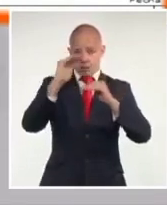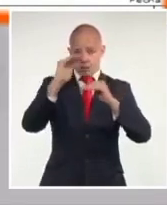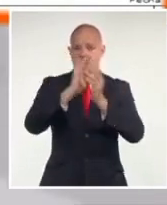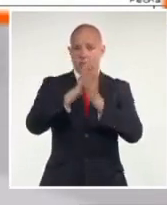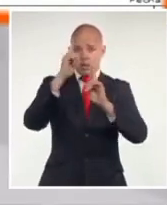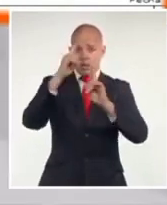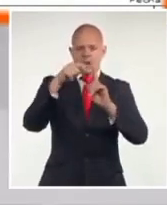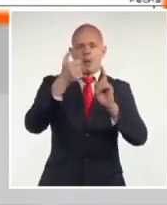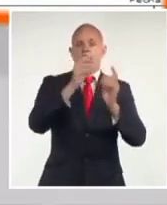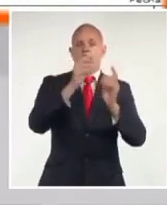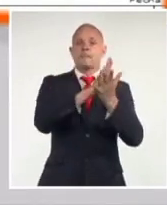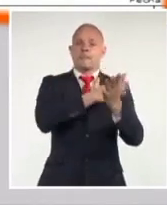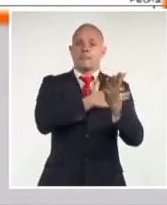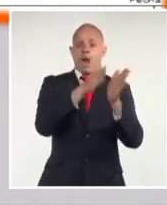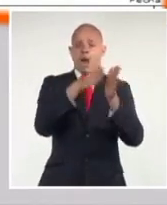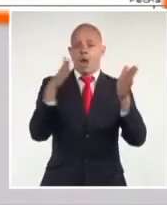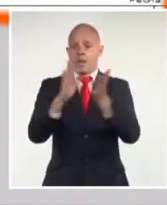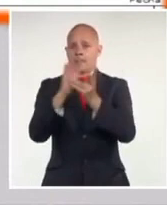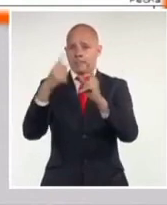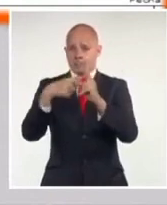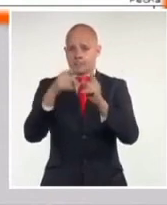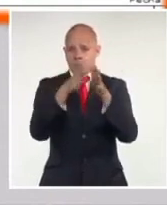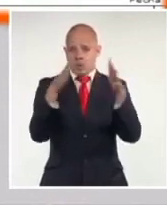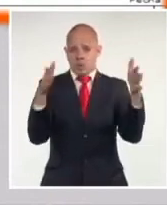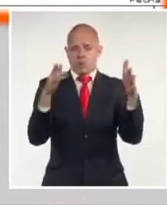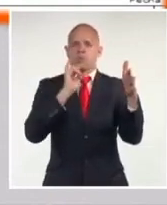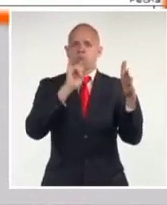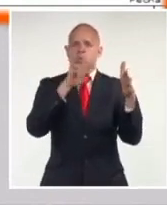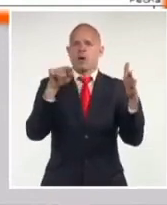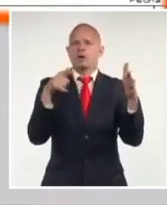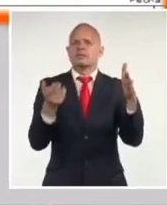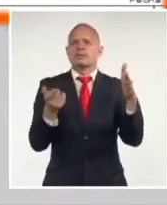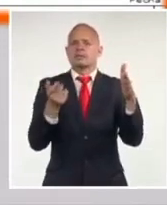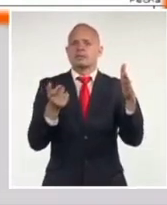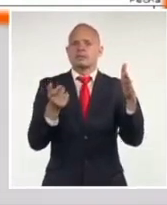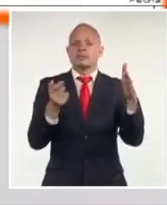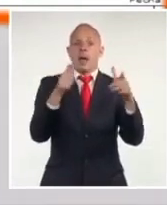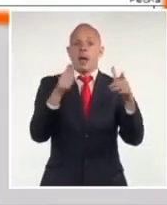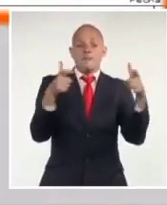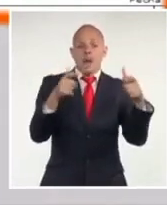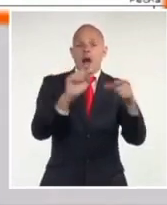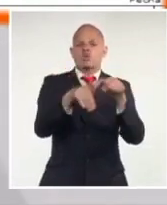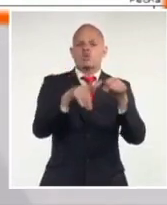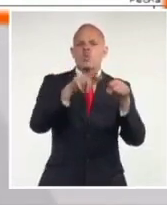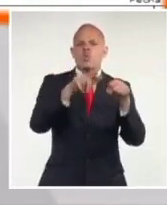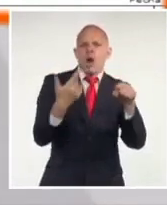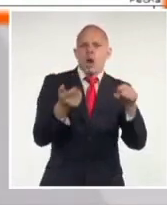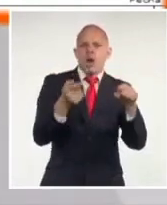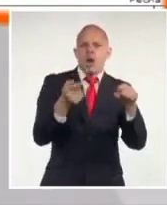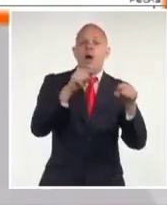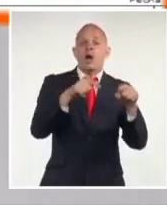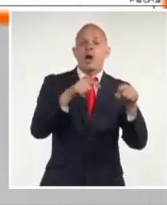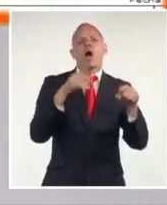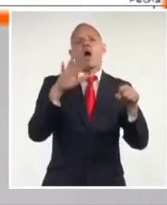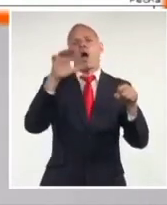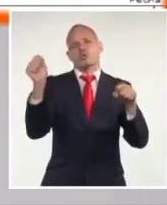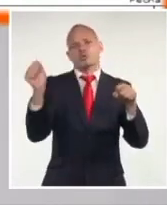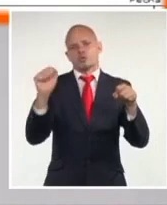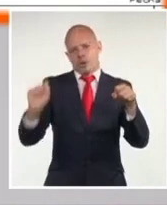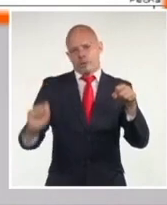el 63% de todo lo que se encontró en Matanzas era beta. Y en junio, sobre todo junio,